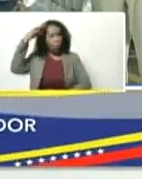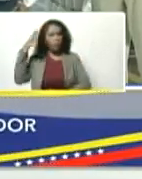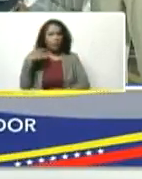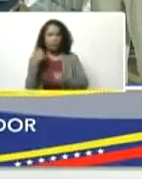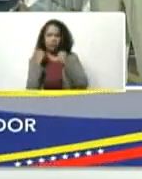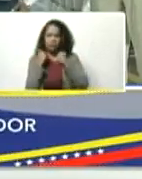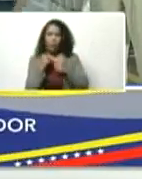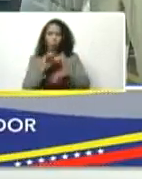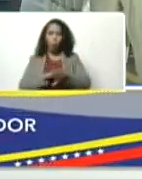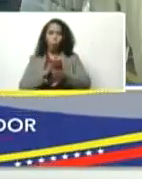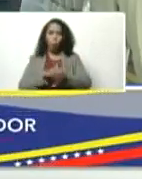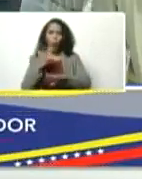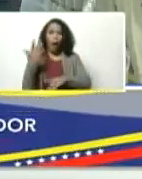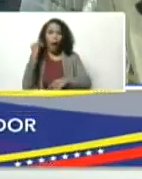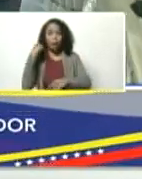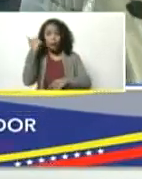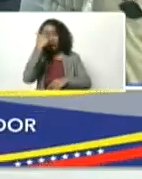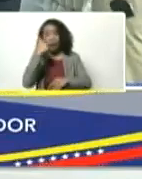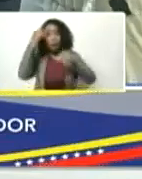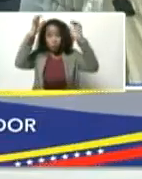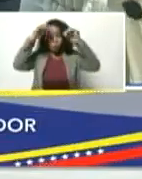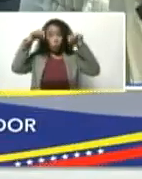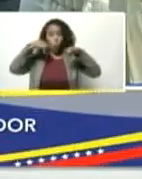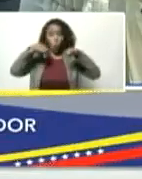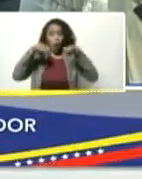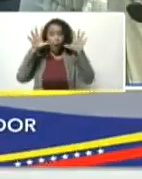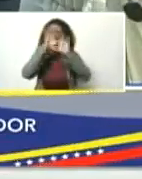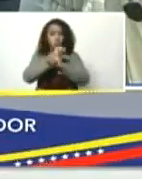fuerte porque tiene cara de lluvia ahora en la noche.